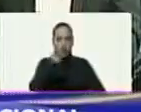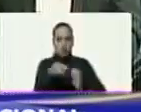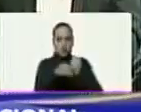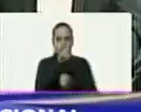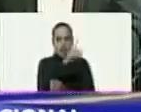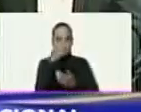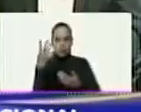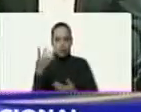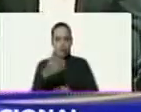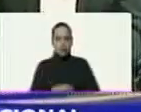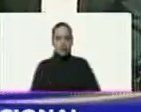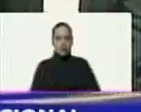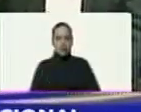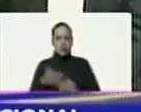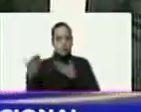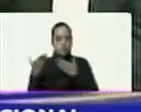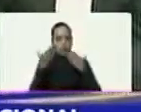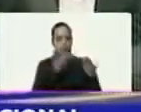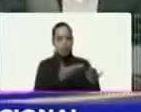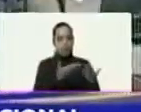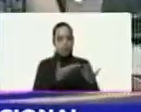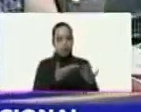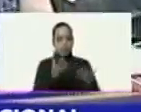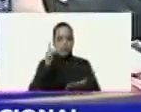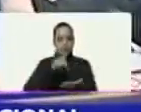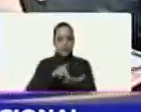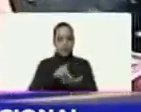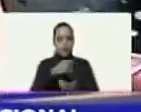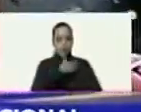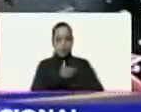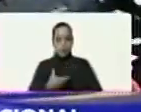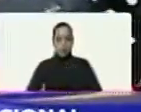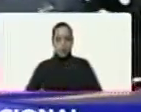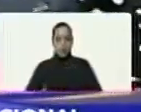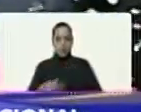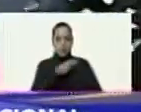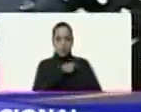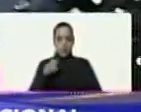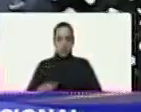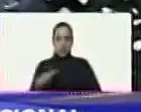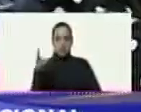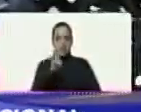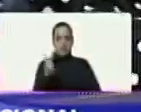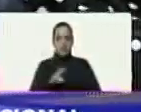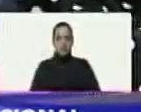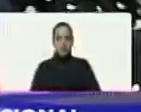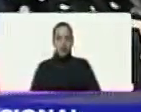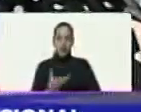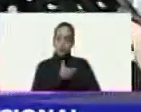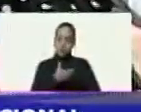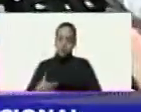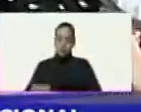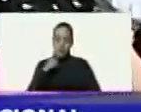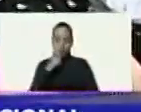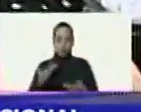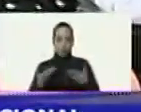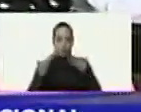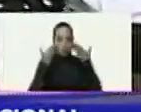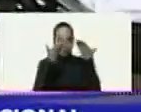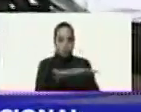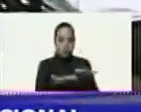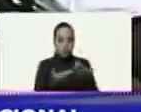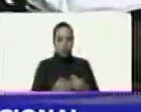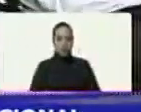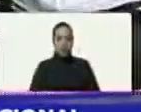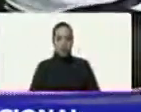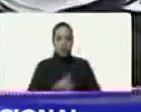la visita oficial del presidente Xi Jinping a Venezuela, el presidente Maduro le obsequió al presidente Xi Jinping